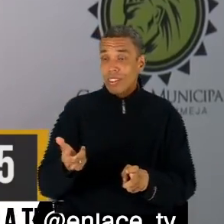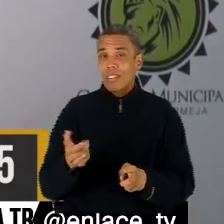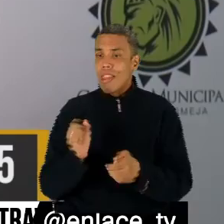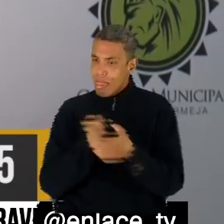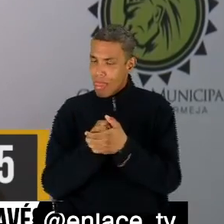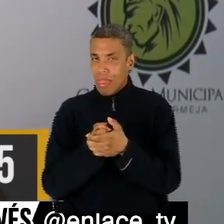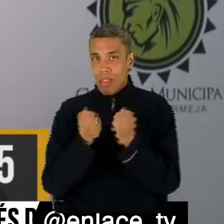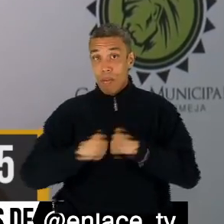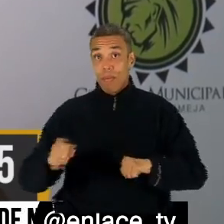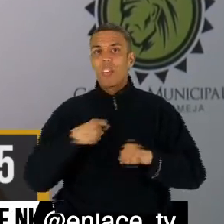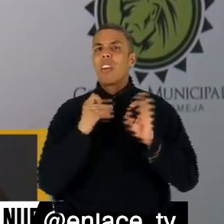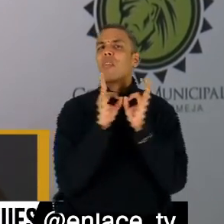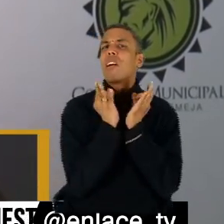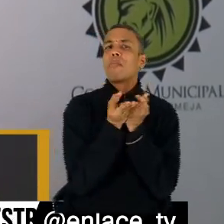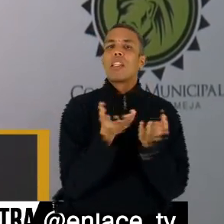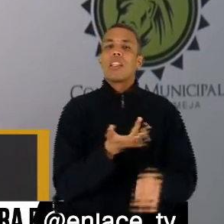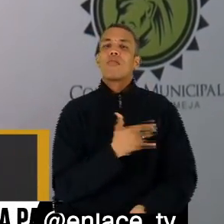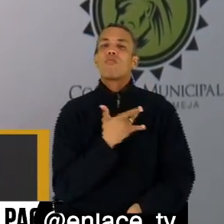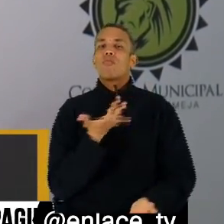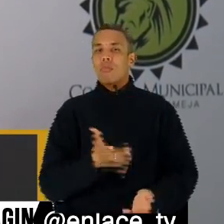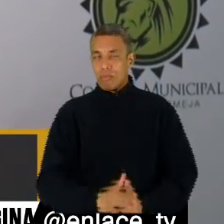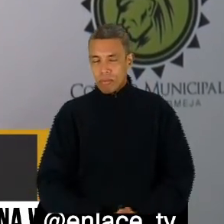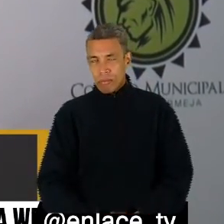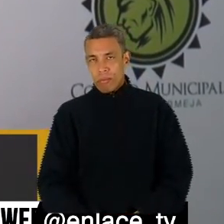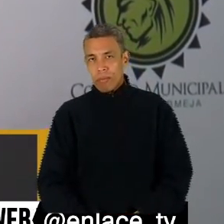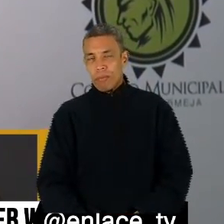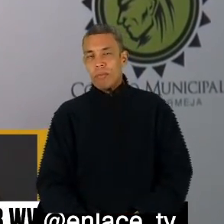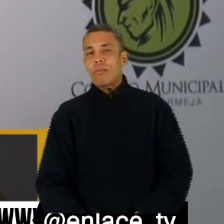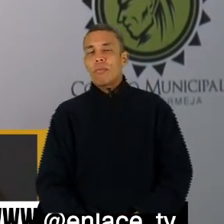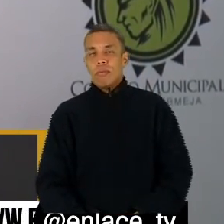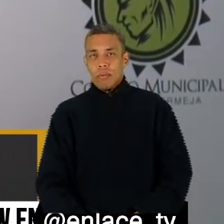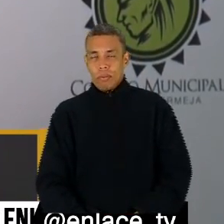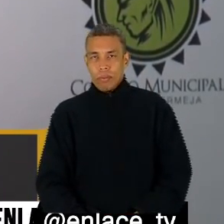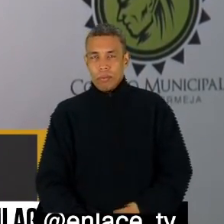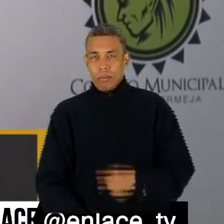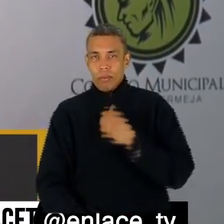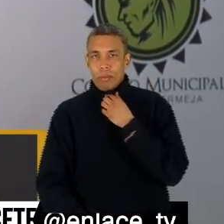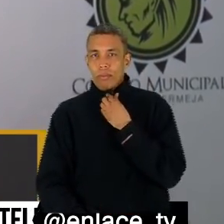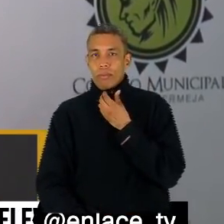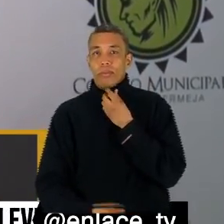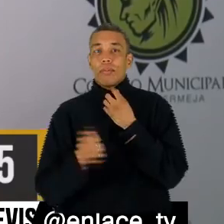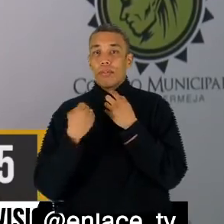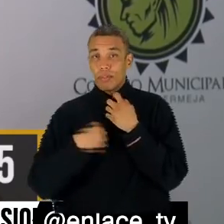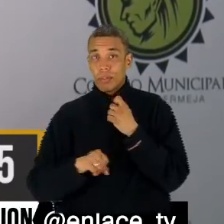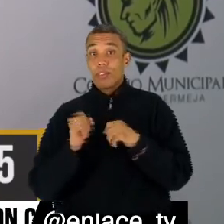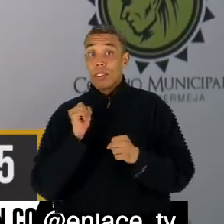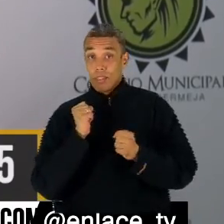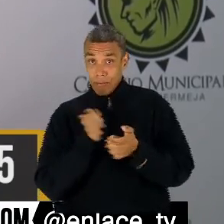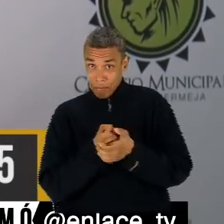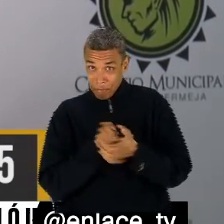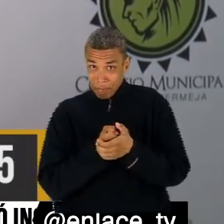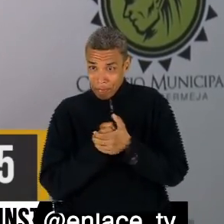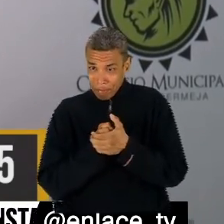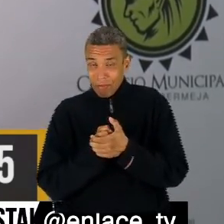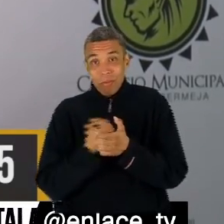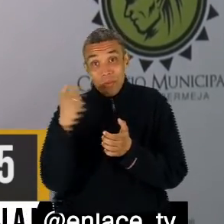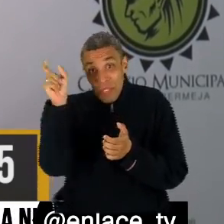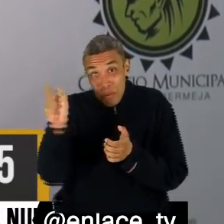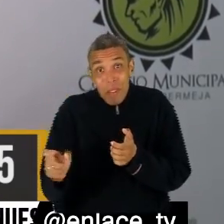que por fin se pudo llevar eso a un escenario como tal, y pues bueno, realmente es un honor que se